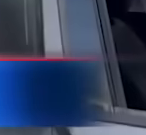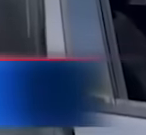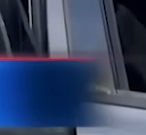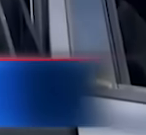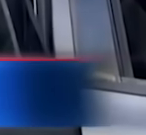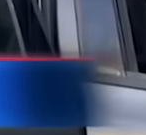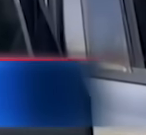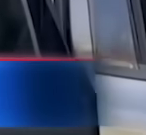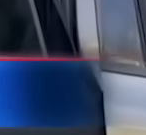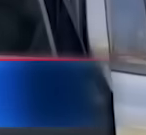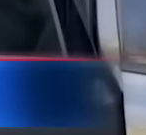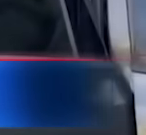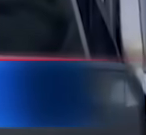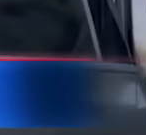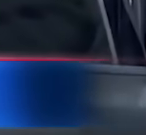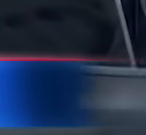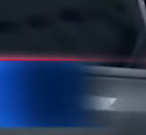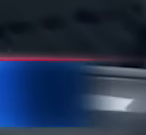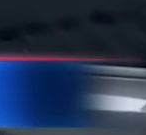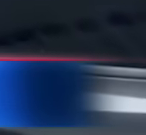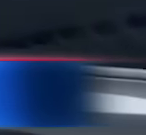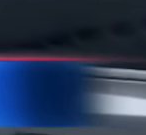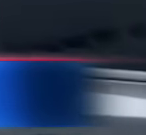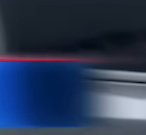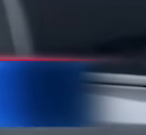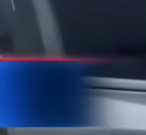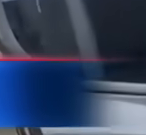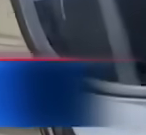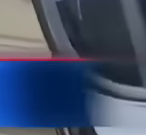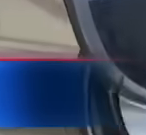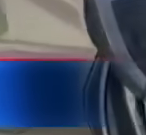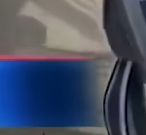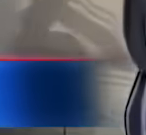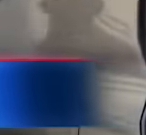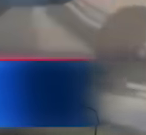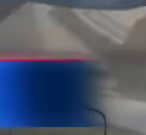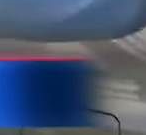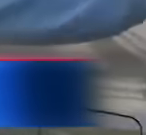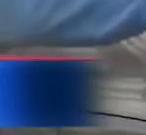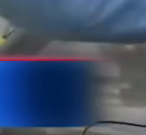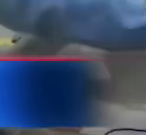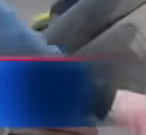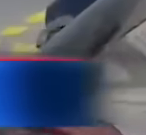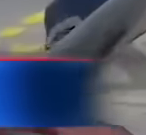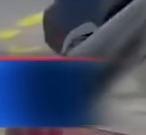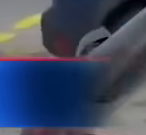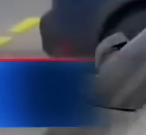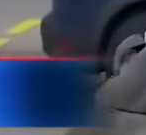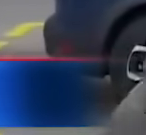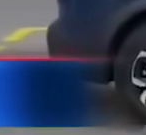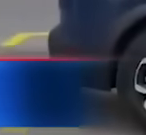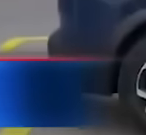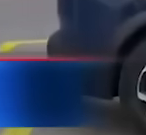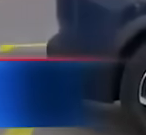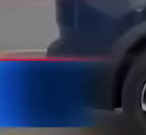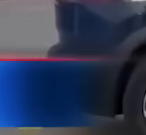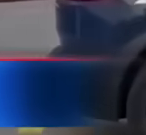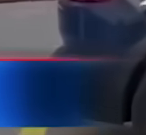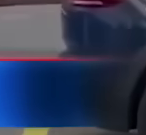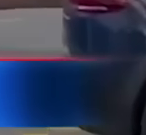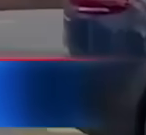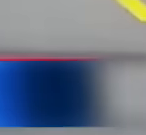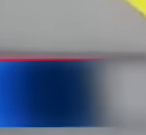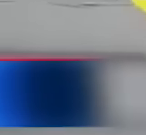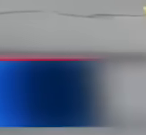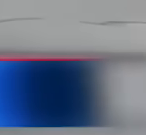en Barcelona a un líder de la organización criminal internacional Tren de Aragua, buscado por terrorismo, tráfico humano